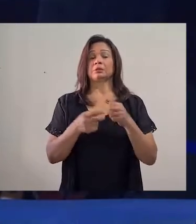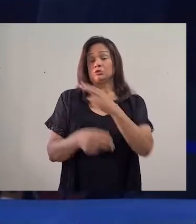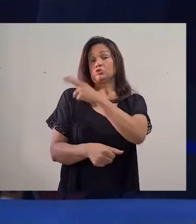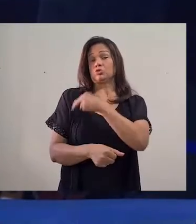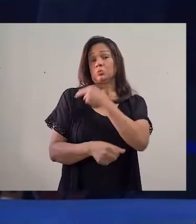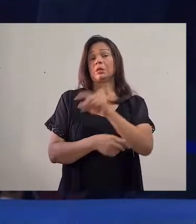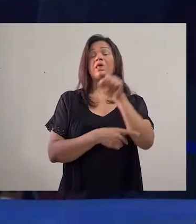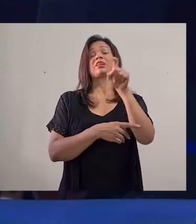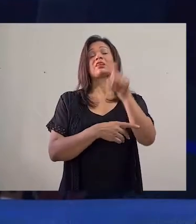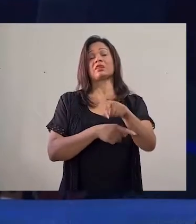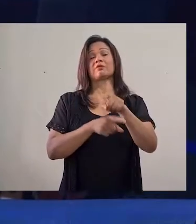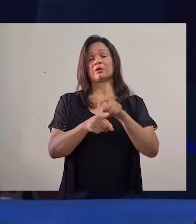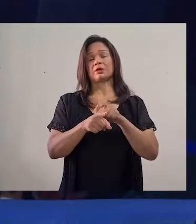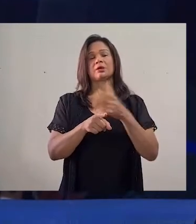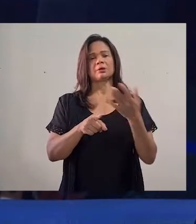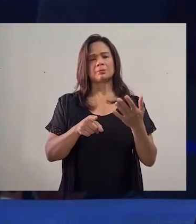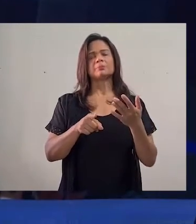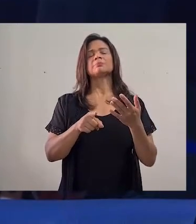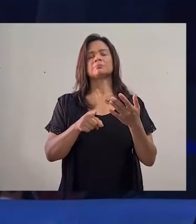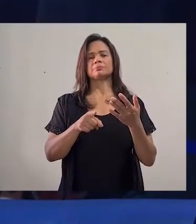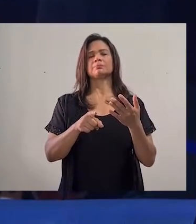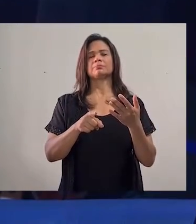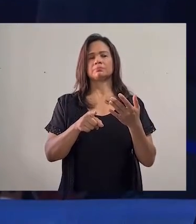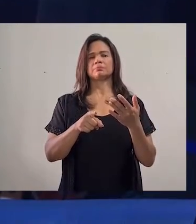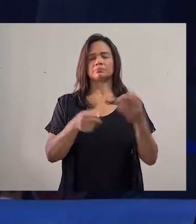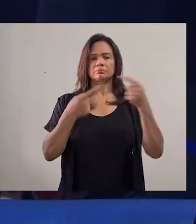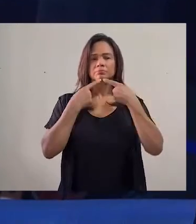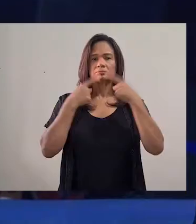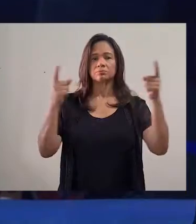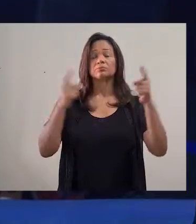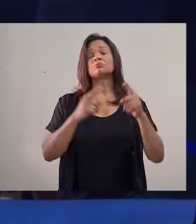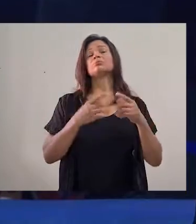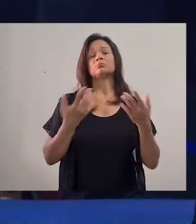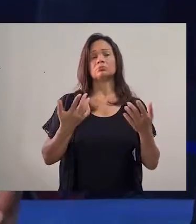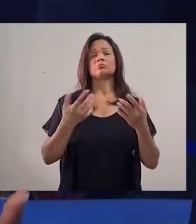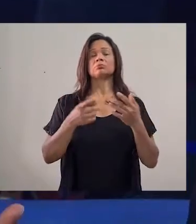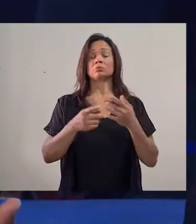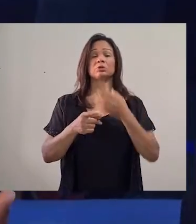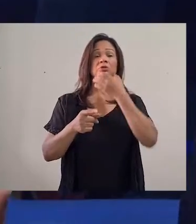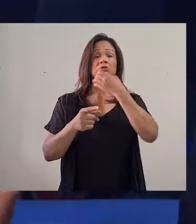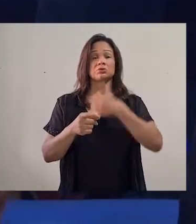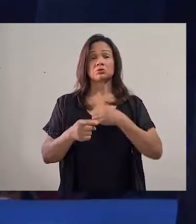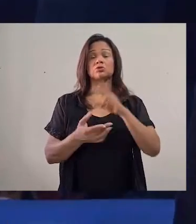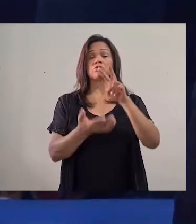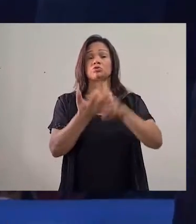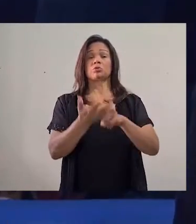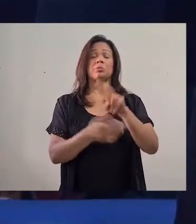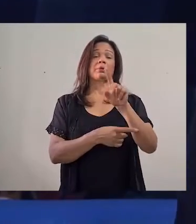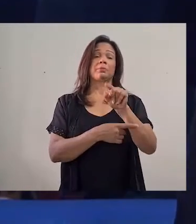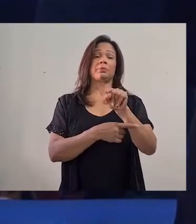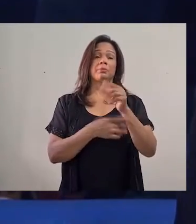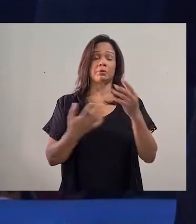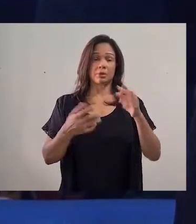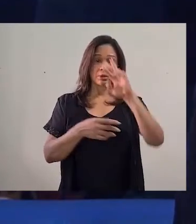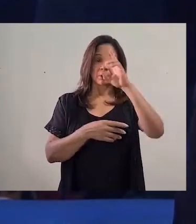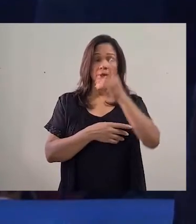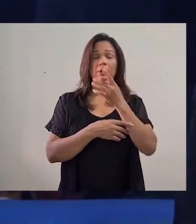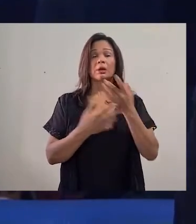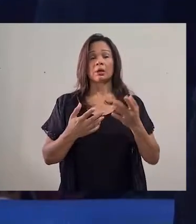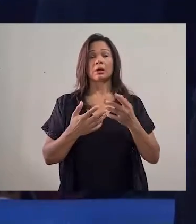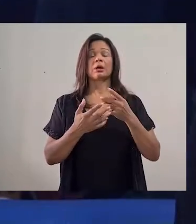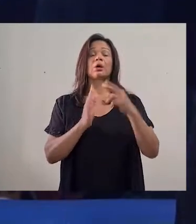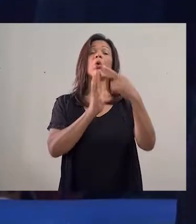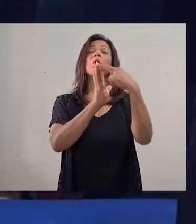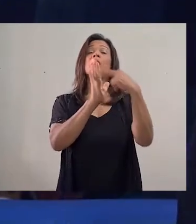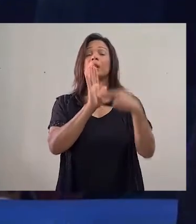ese centro de salud está en la obligación. De hecho, les anuncio a la comunidad que ya desde diciembre de 2020